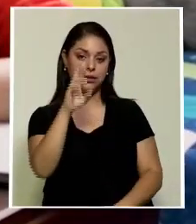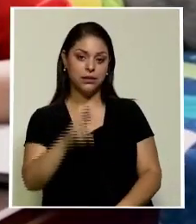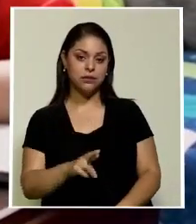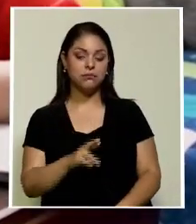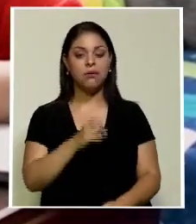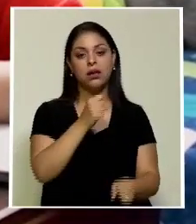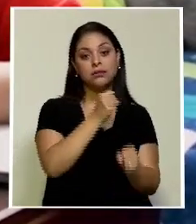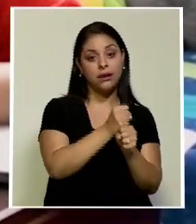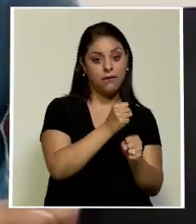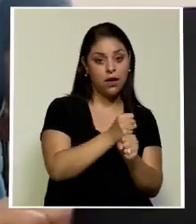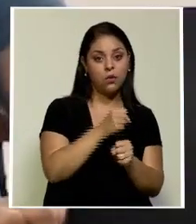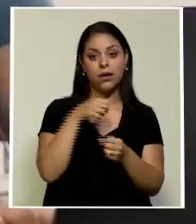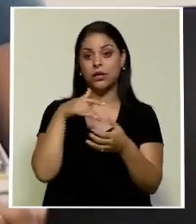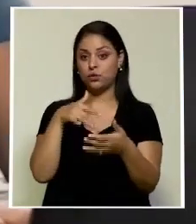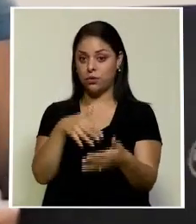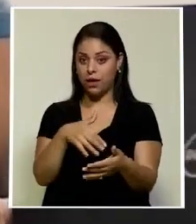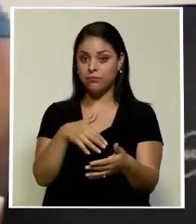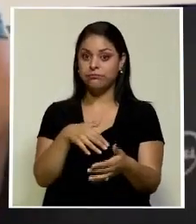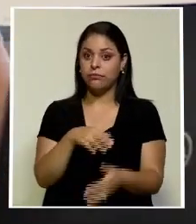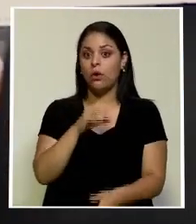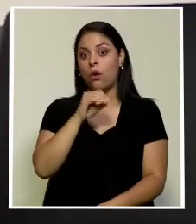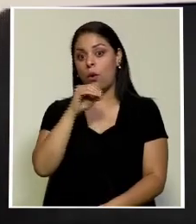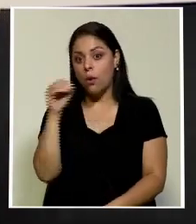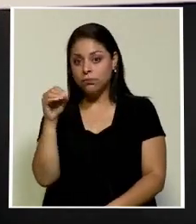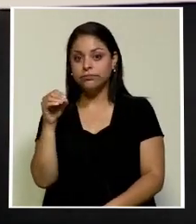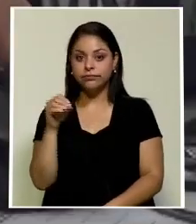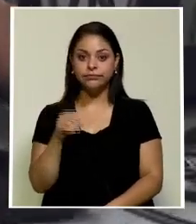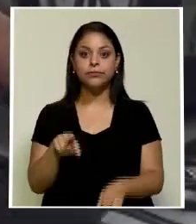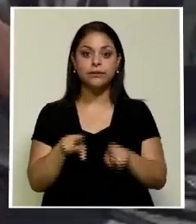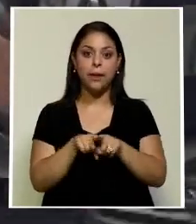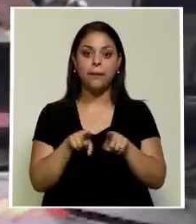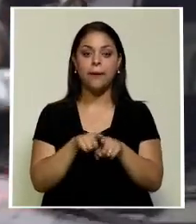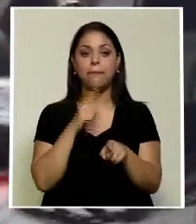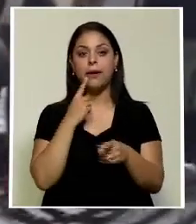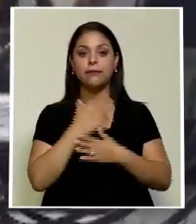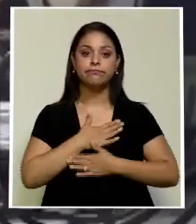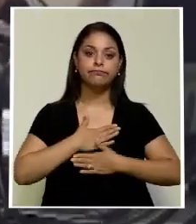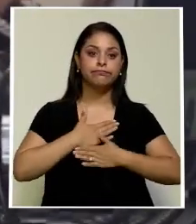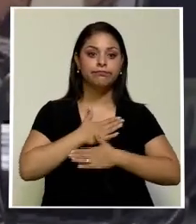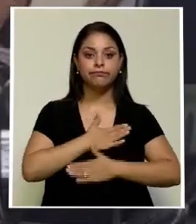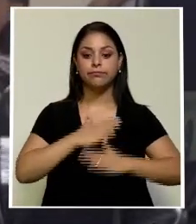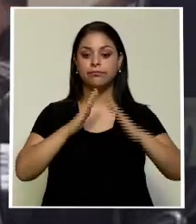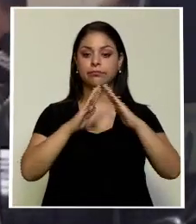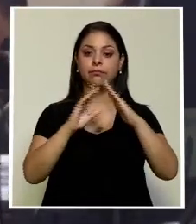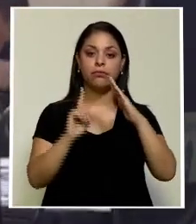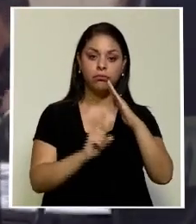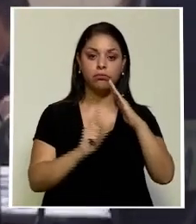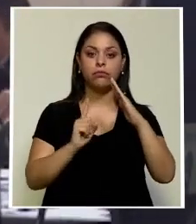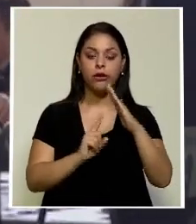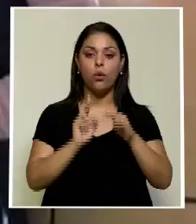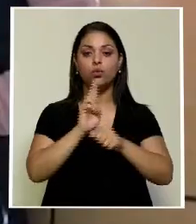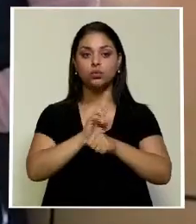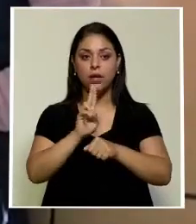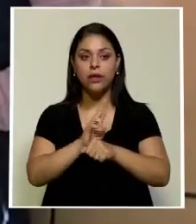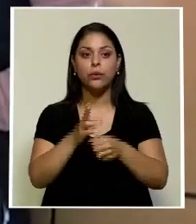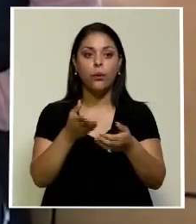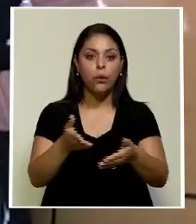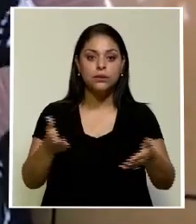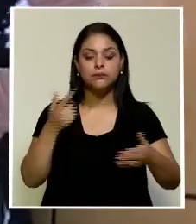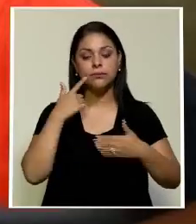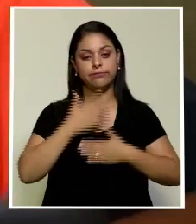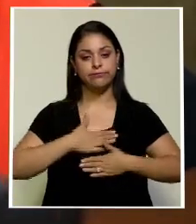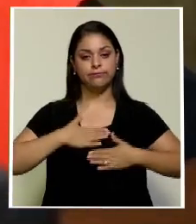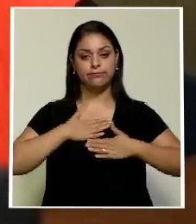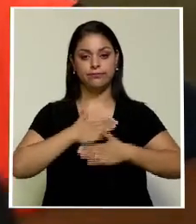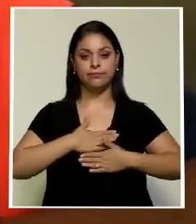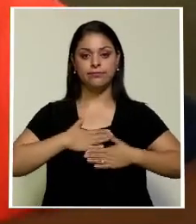para estudiar e inclusive para poder pasar los momentos de encierro utilizando diferentes plataformas de entretenimiento. Pese a